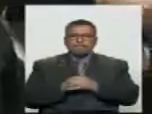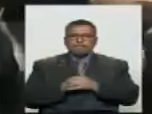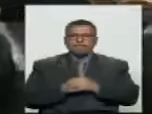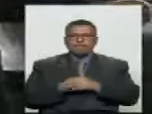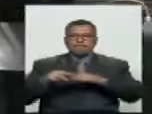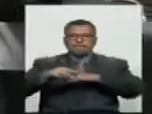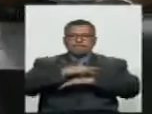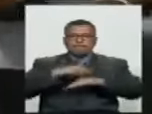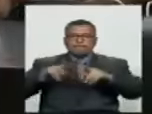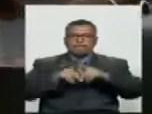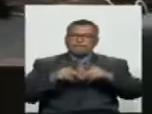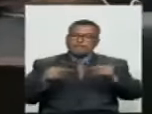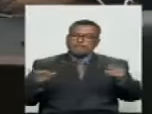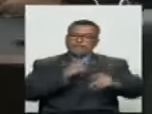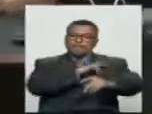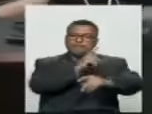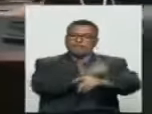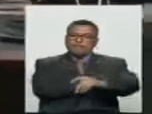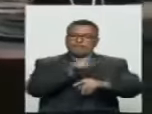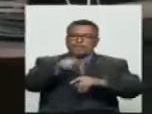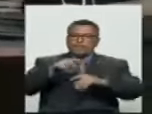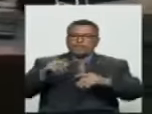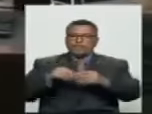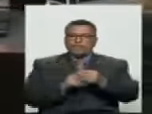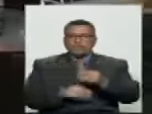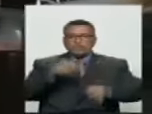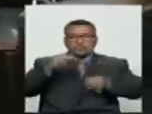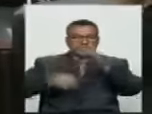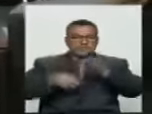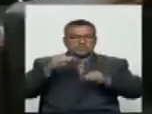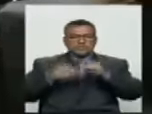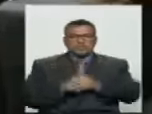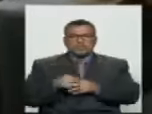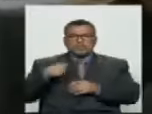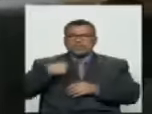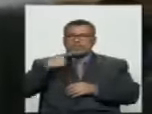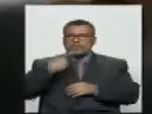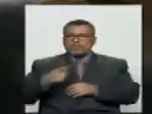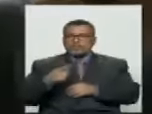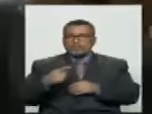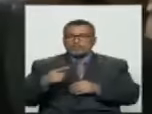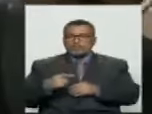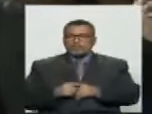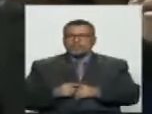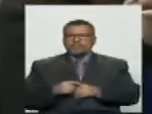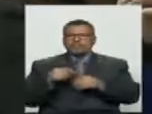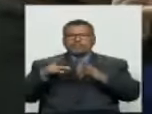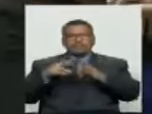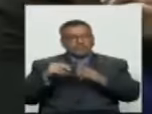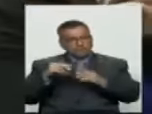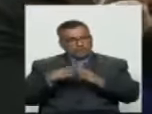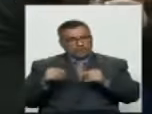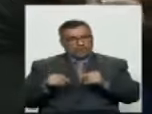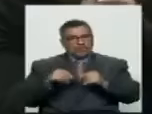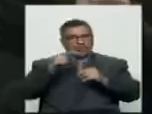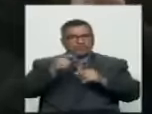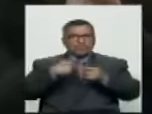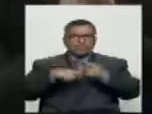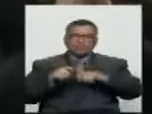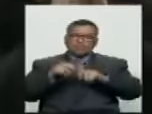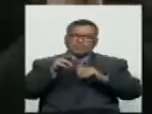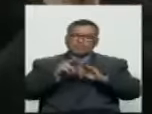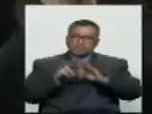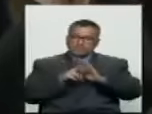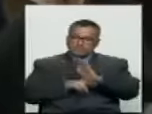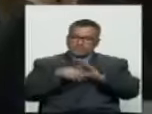El Ministerio del Poder Popular, con competencia en materia de justicia, dictará los actos administrativos necesarios para regular